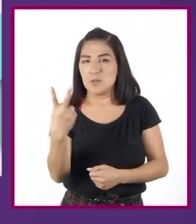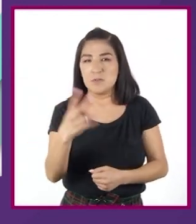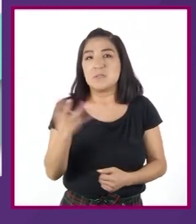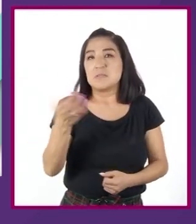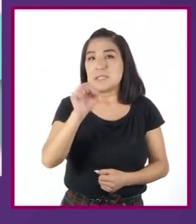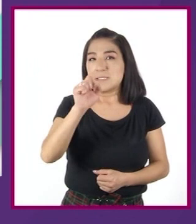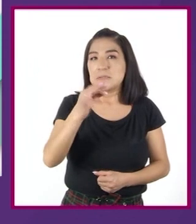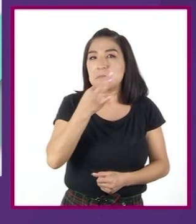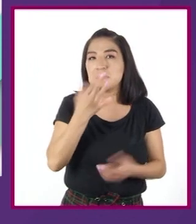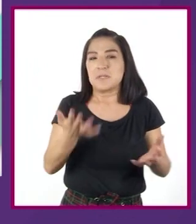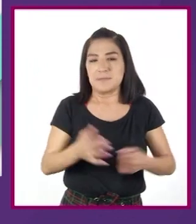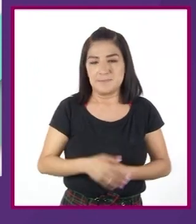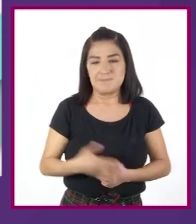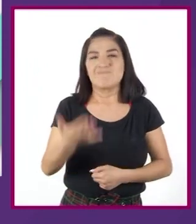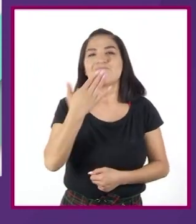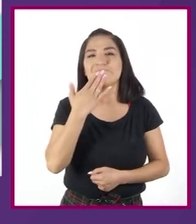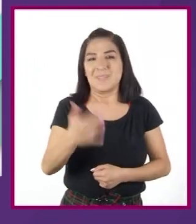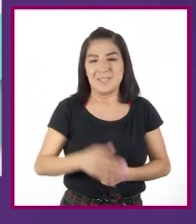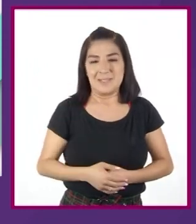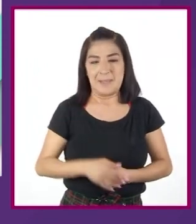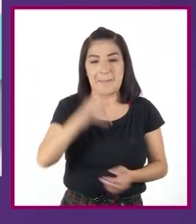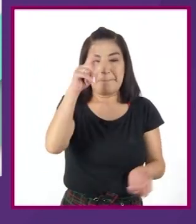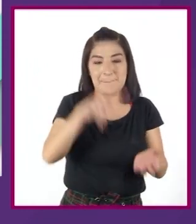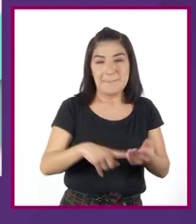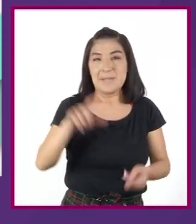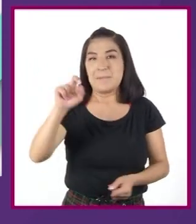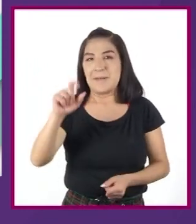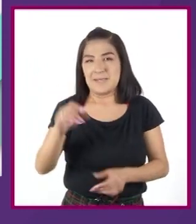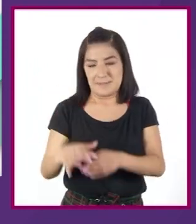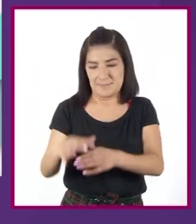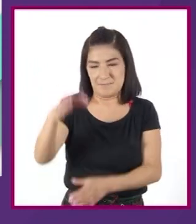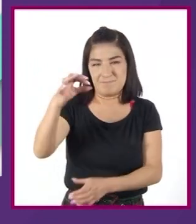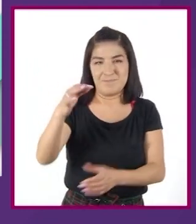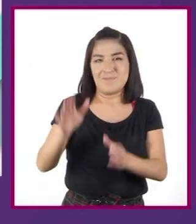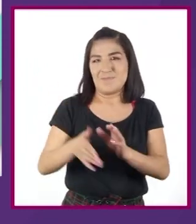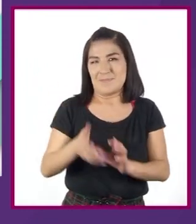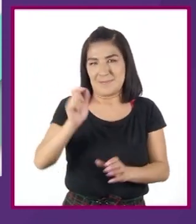minutos? Correcto, 1020 botellas.